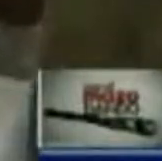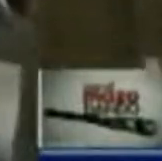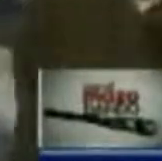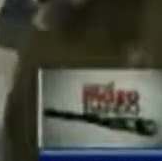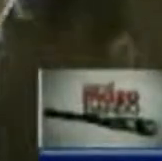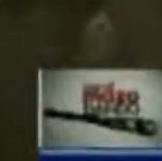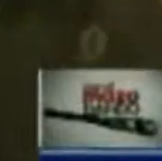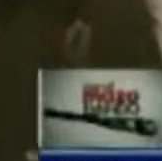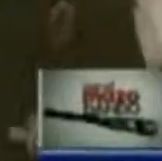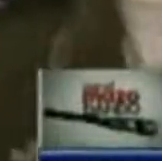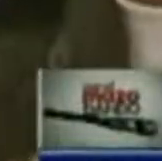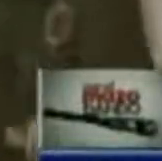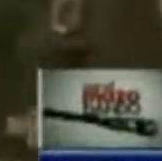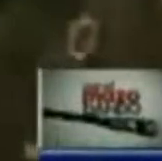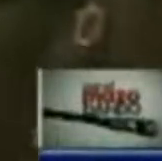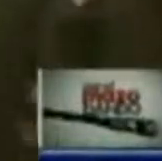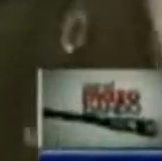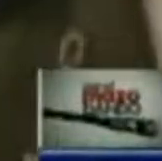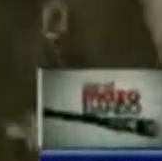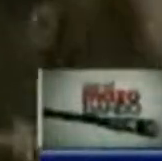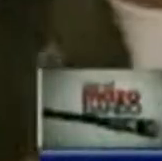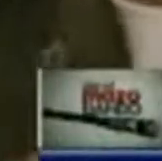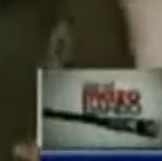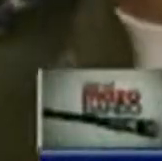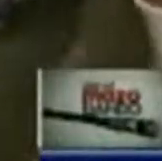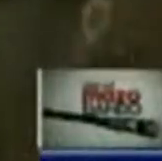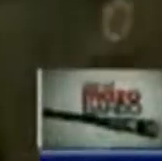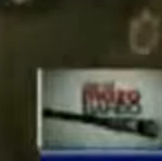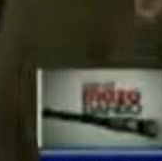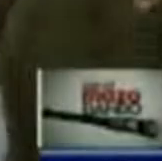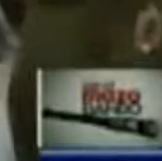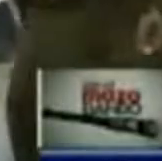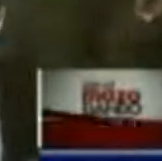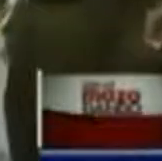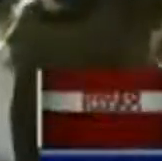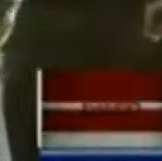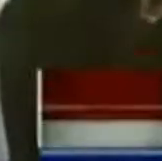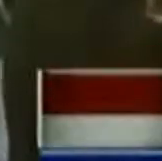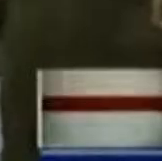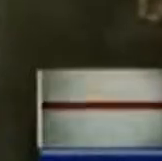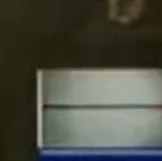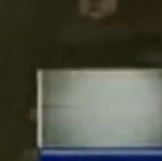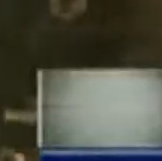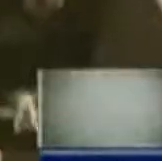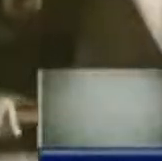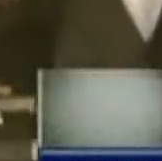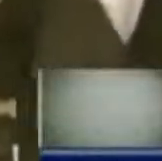baila mi negro bajos ojos conejo gaitero